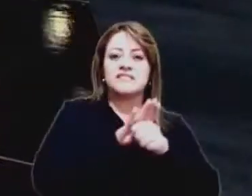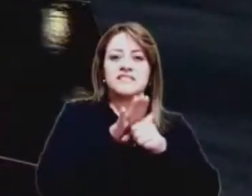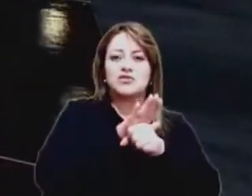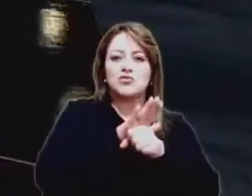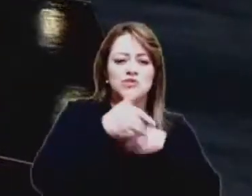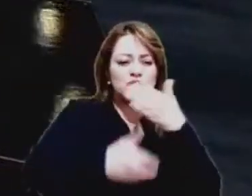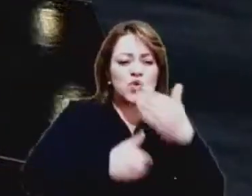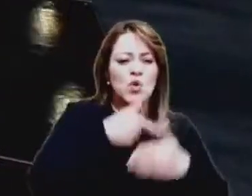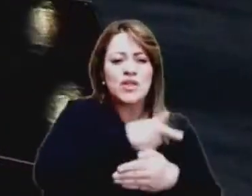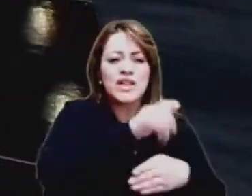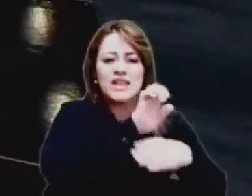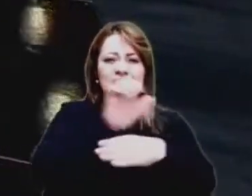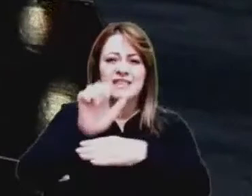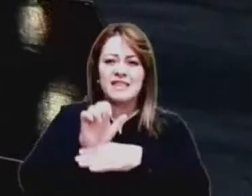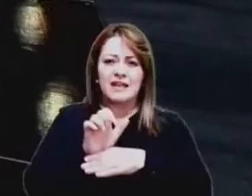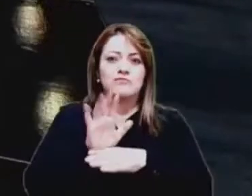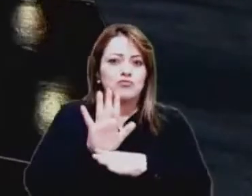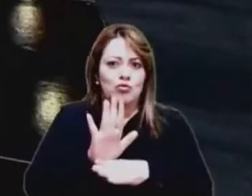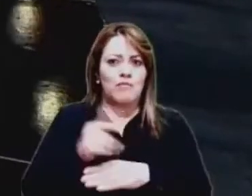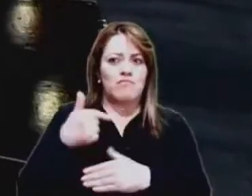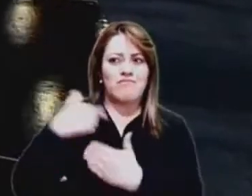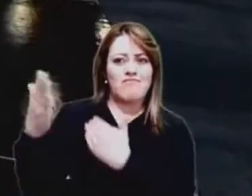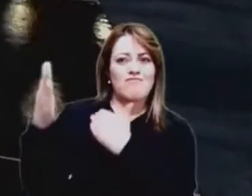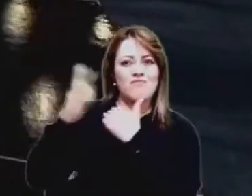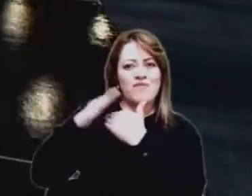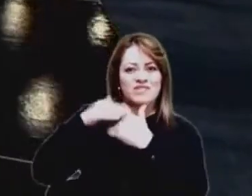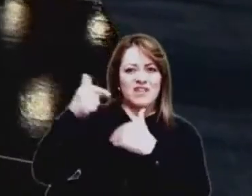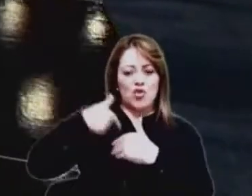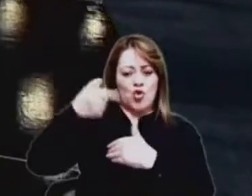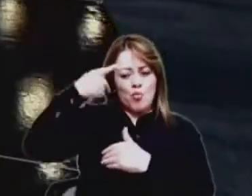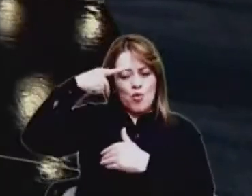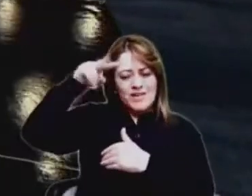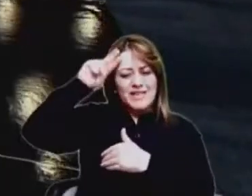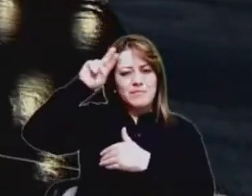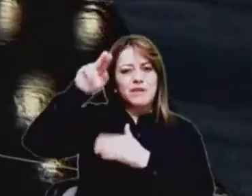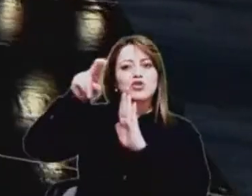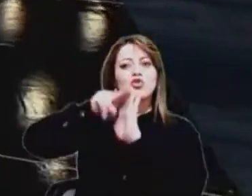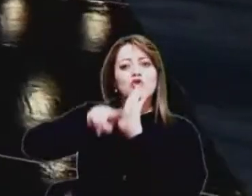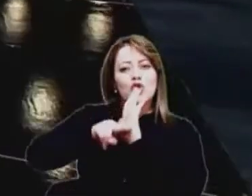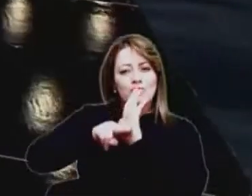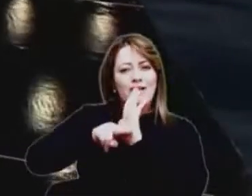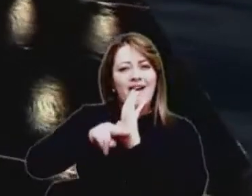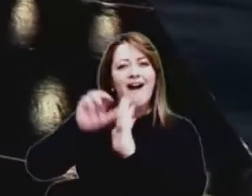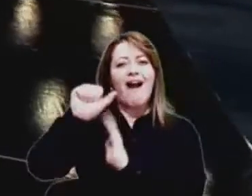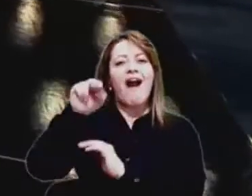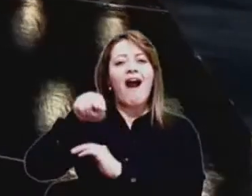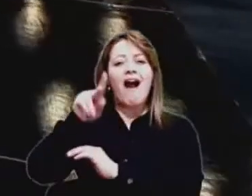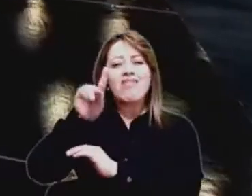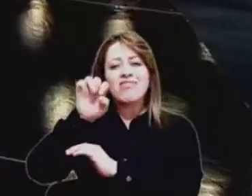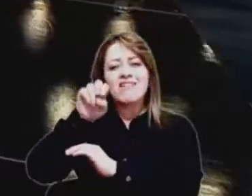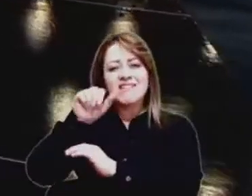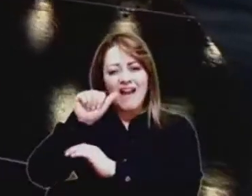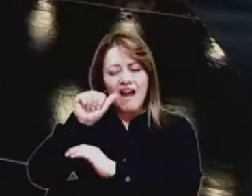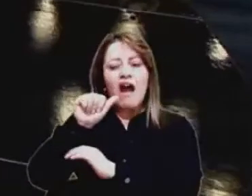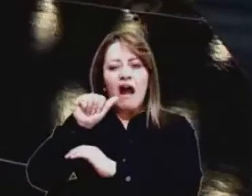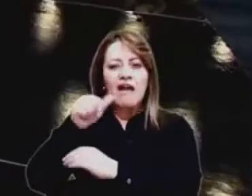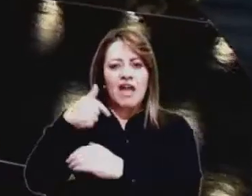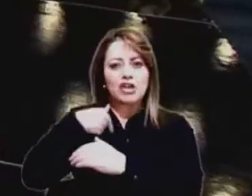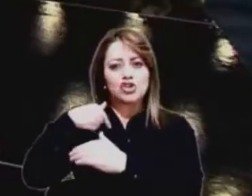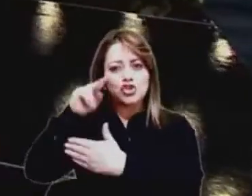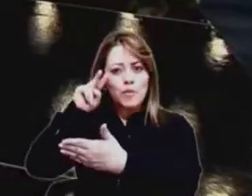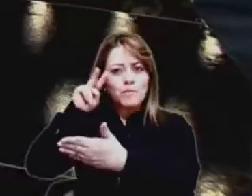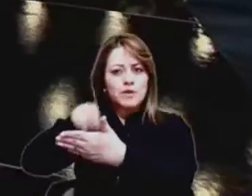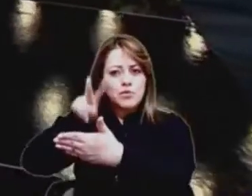interpretó la norma andina desde ese punto de vista yo también encuentro diferencias porque lo que podría ser la sala no solamente interpretar la